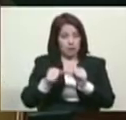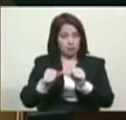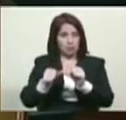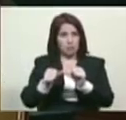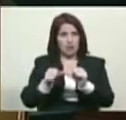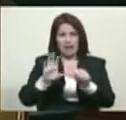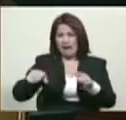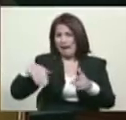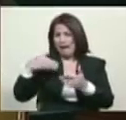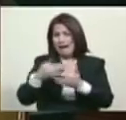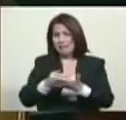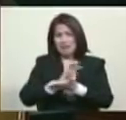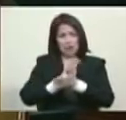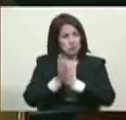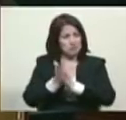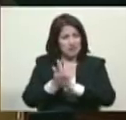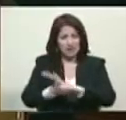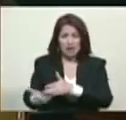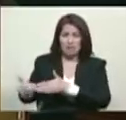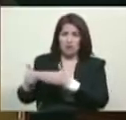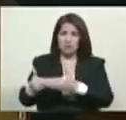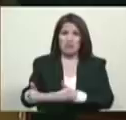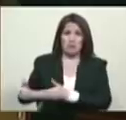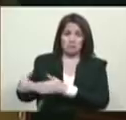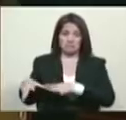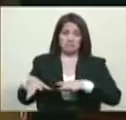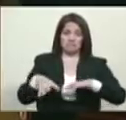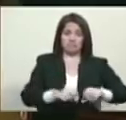capitalismo, mientras exista el imperialismo.